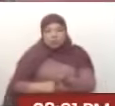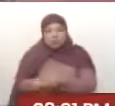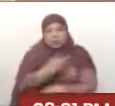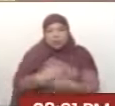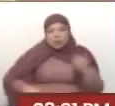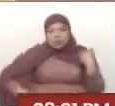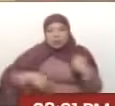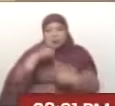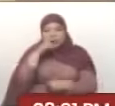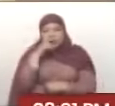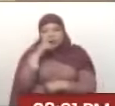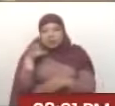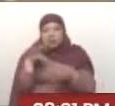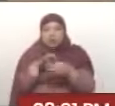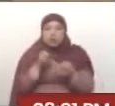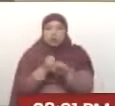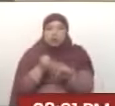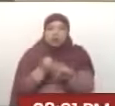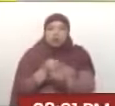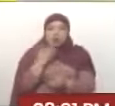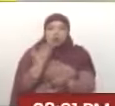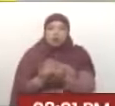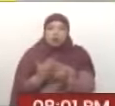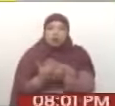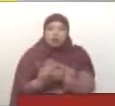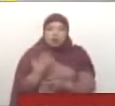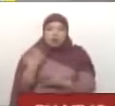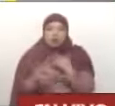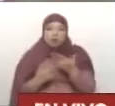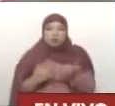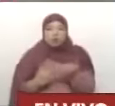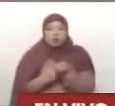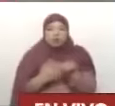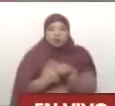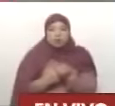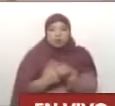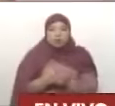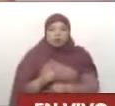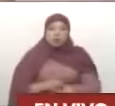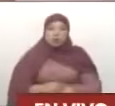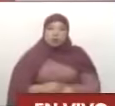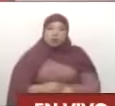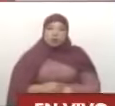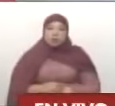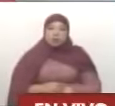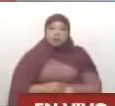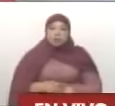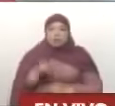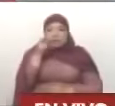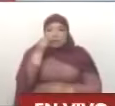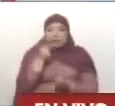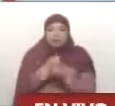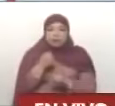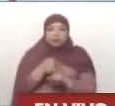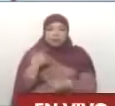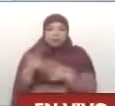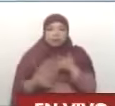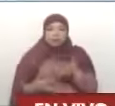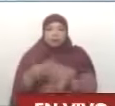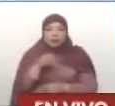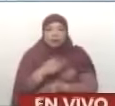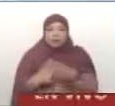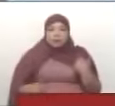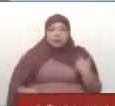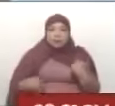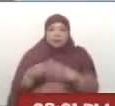del Partido, reúnanse para que el Congreso ratifique la propuesta de que sea compañero Nicolás Maduro Moro, pero esto no lo dice usted, esto lo dice Pedro Infante, que es el vicepresidente